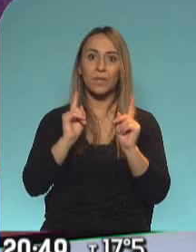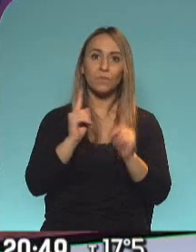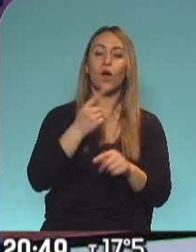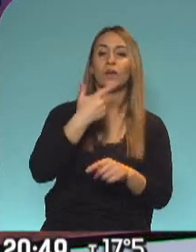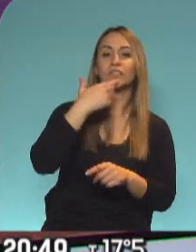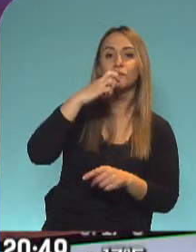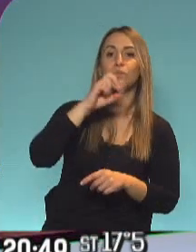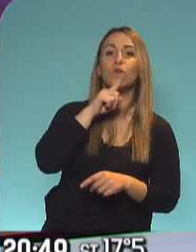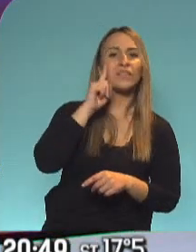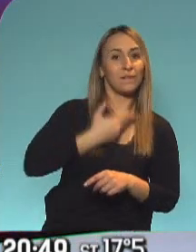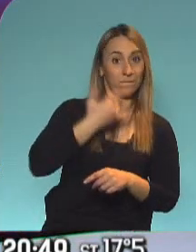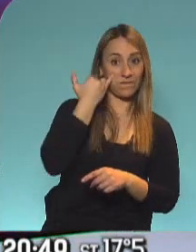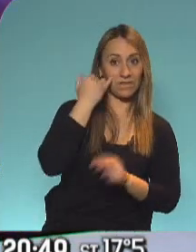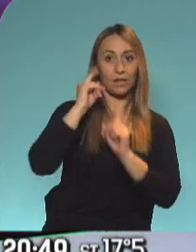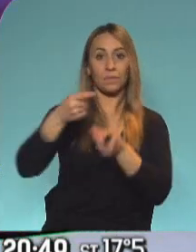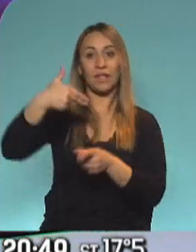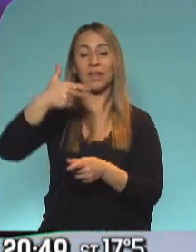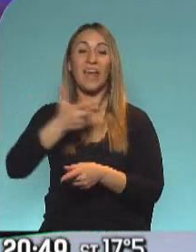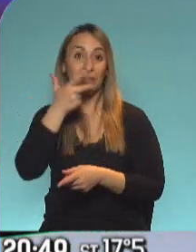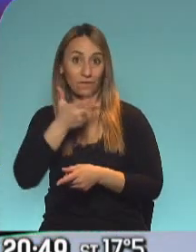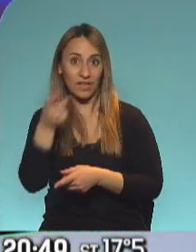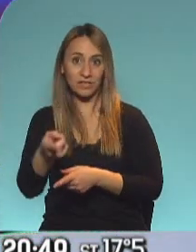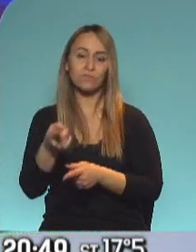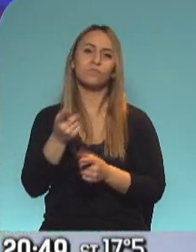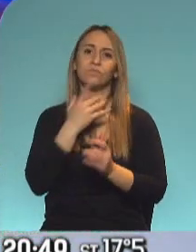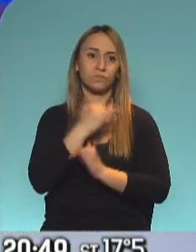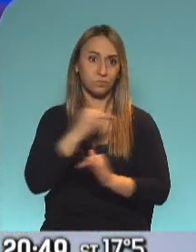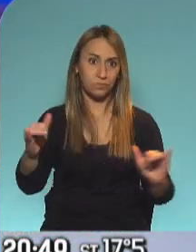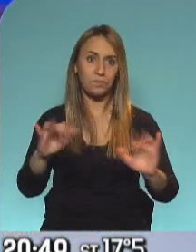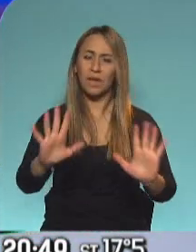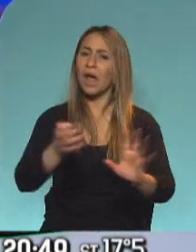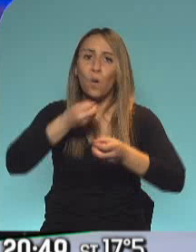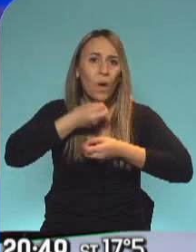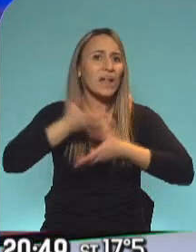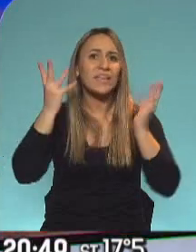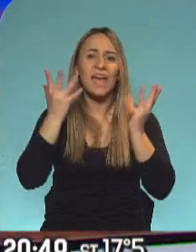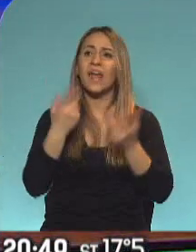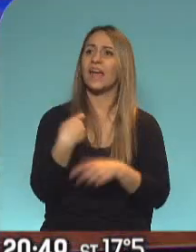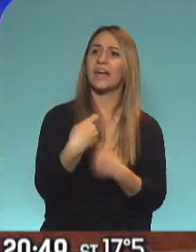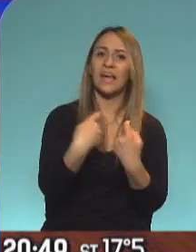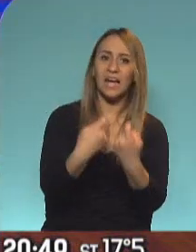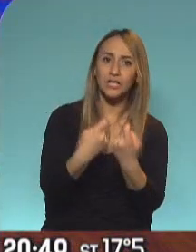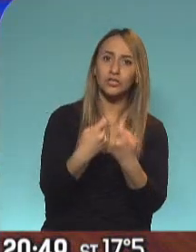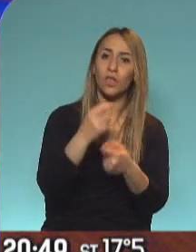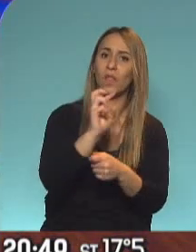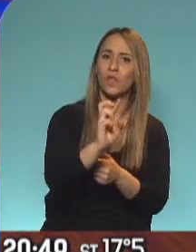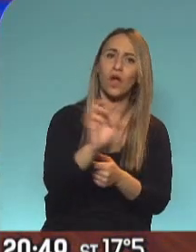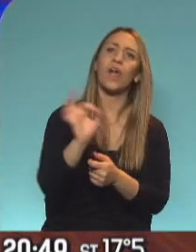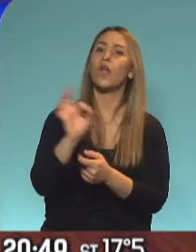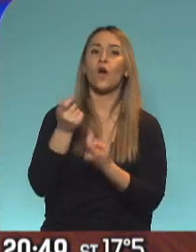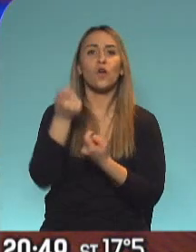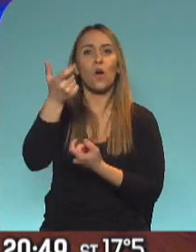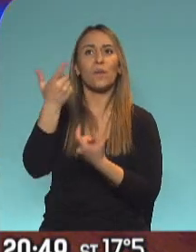Spotify y Netflix, pero aplica a cualquier consumo que se haga de cualquier aplicación o servicio en el exterior, dijeron que no, que en realidad